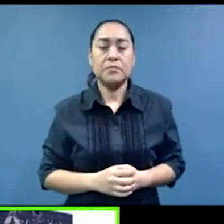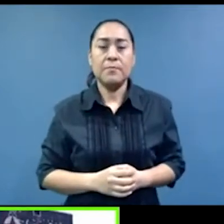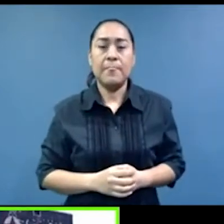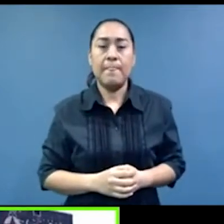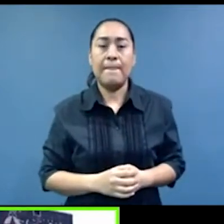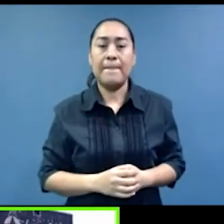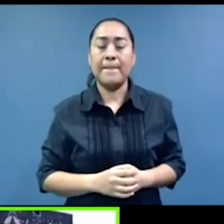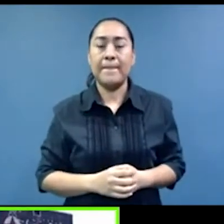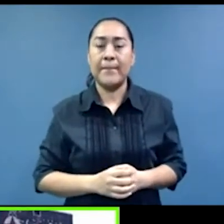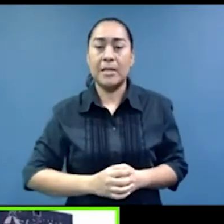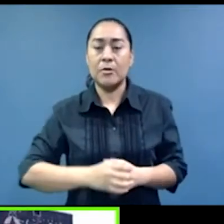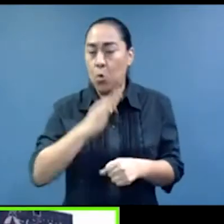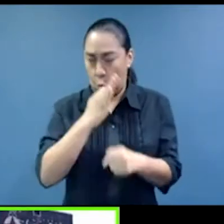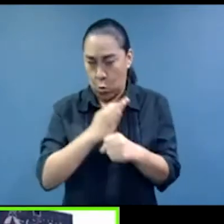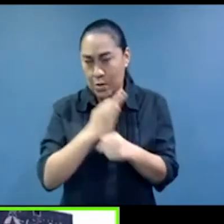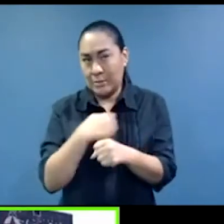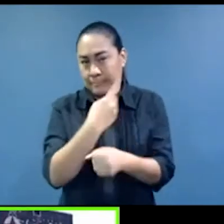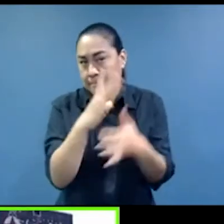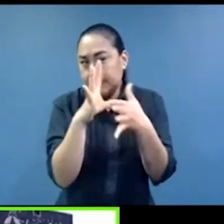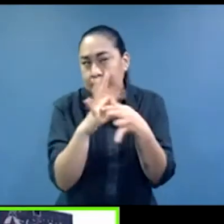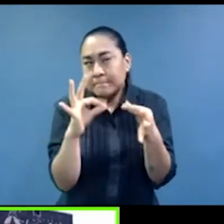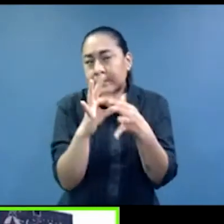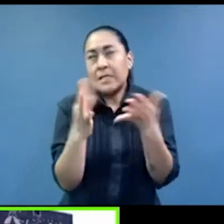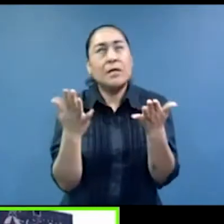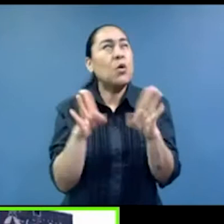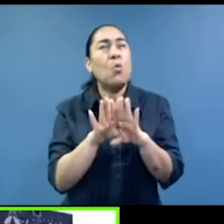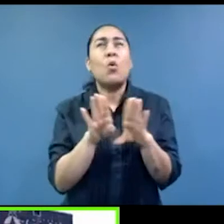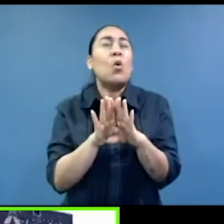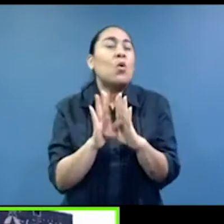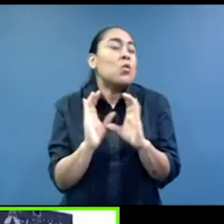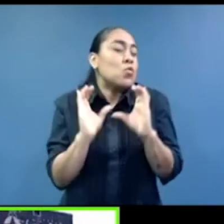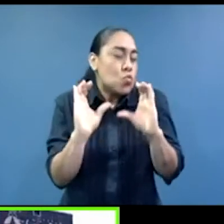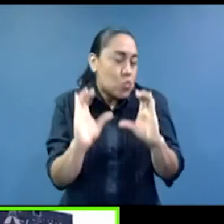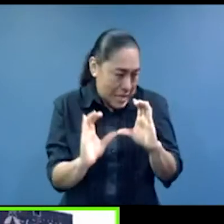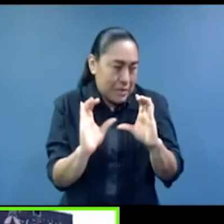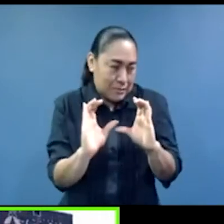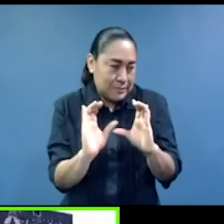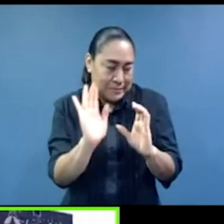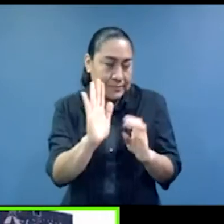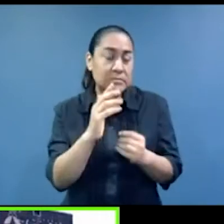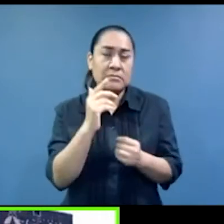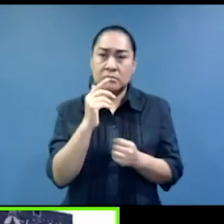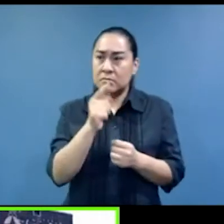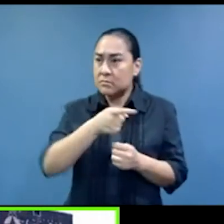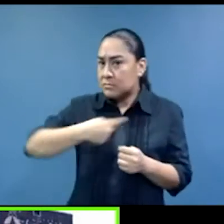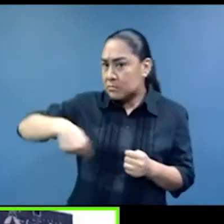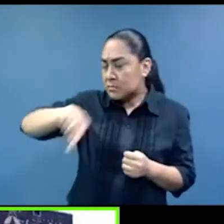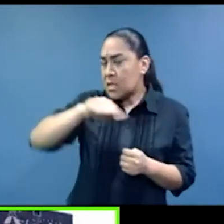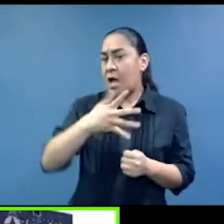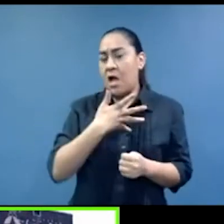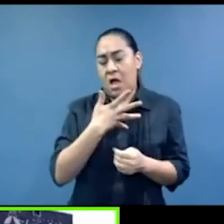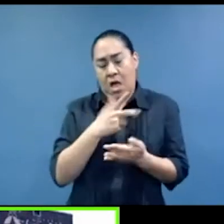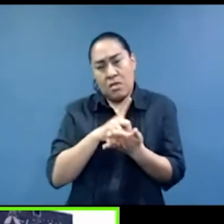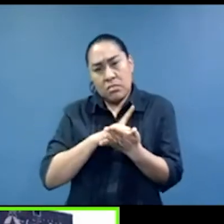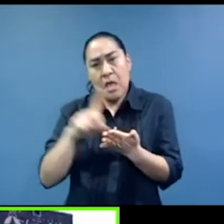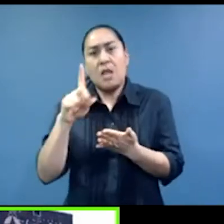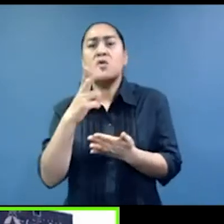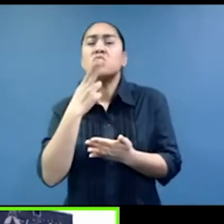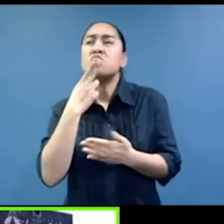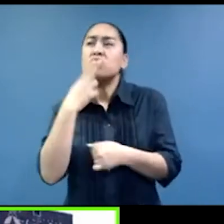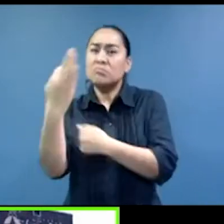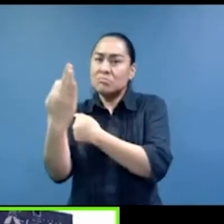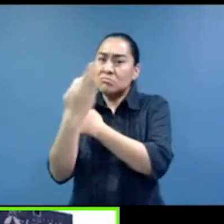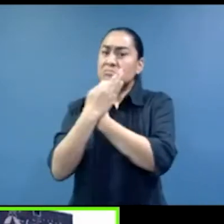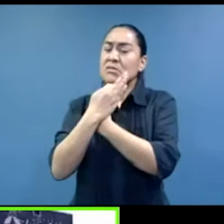muy cautelosa en lo que voy a decir. Tenemos el derecho a beneficiarnos del avance de la ciencia y tecnología,